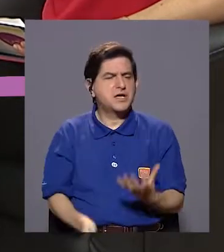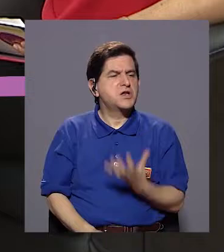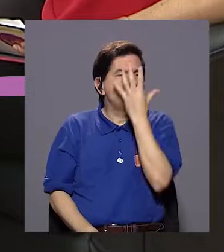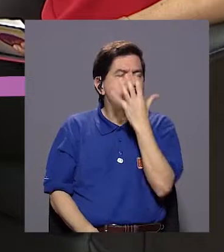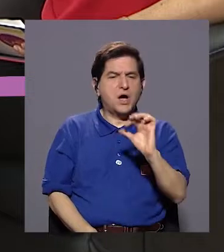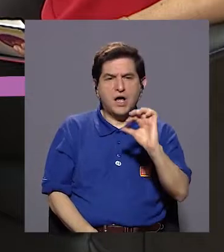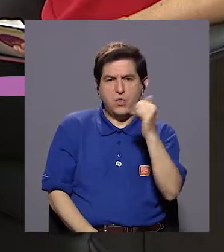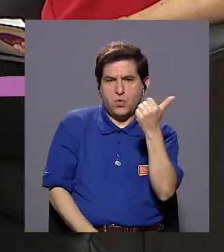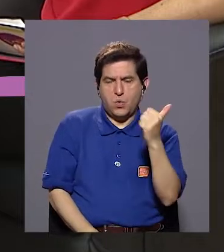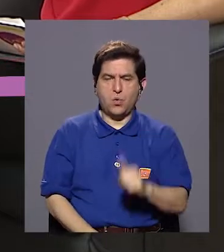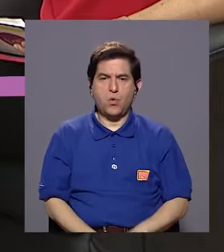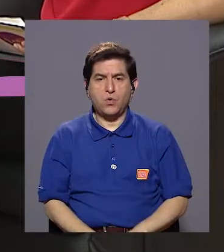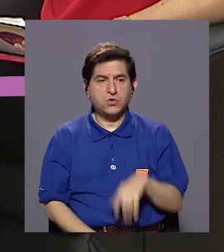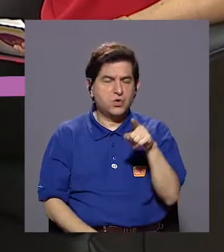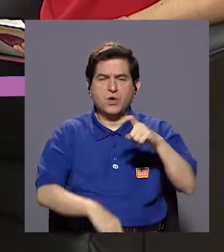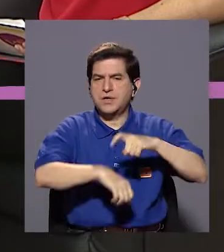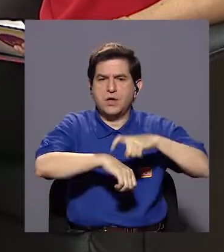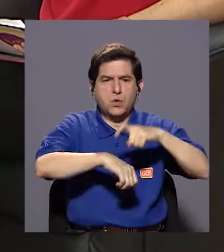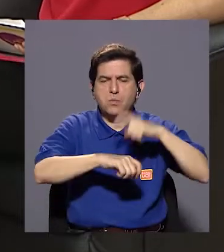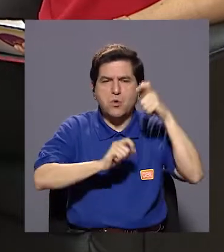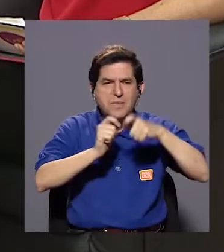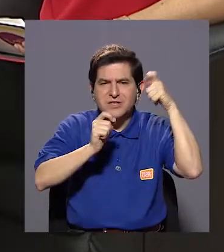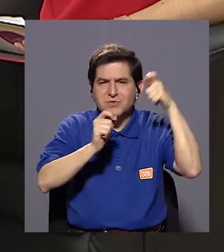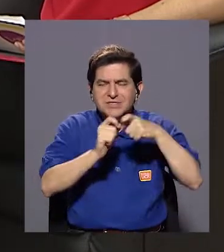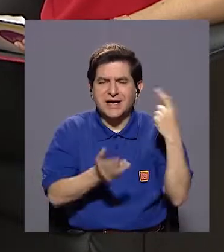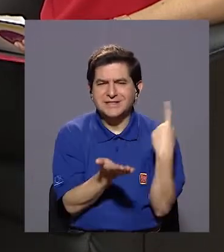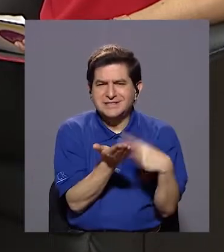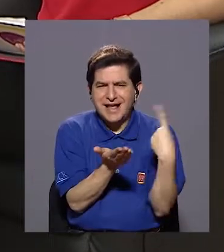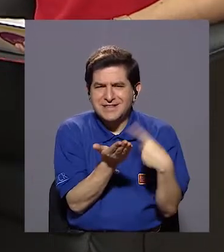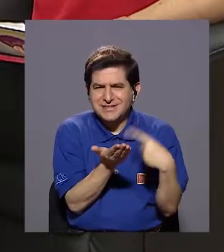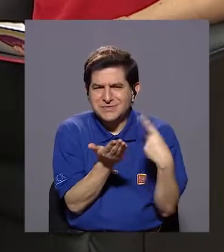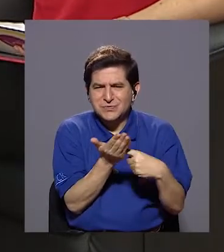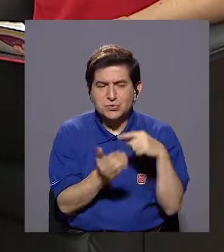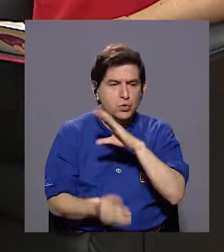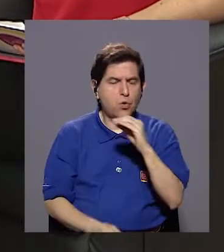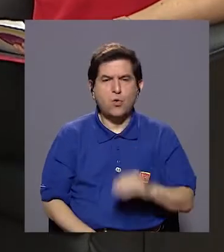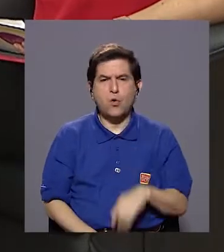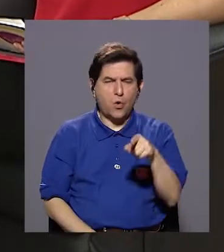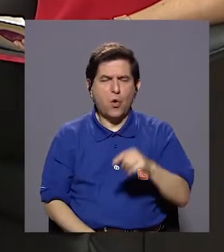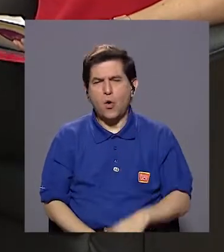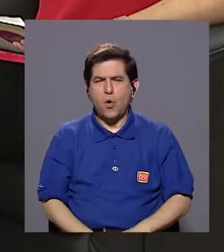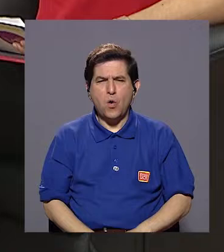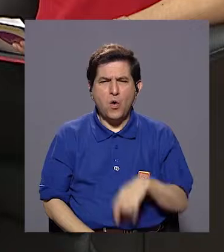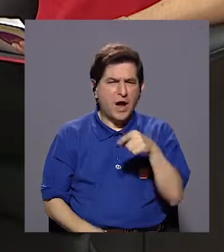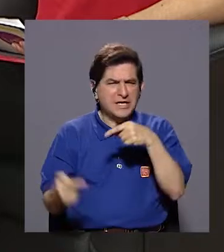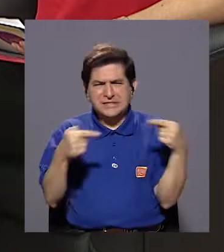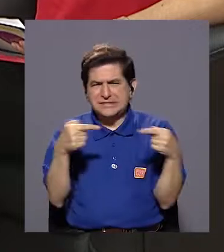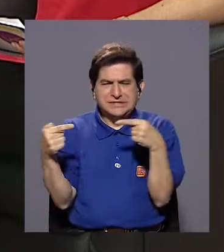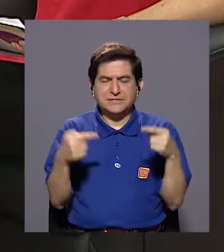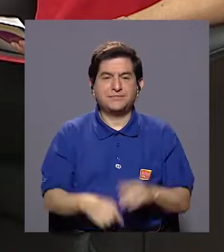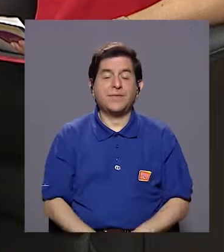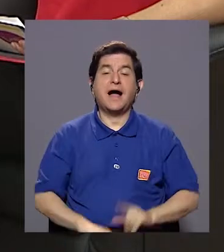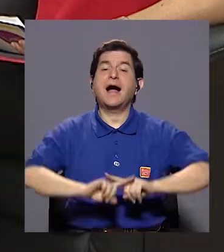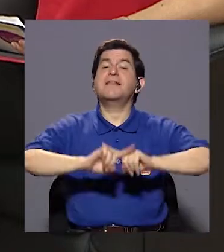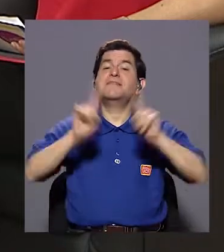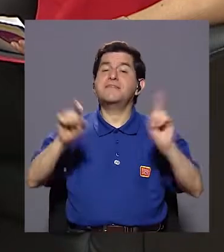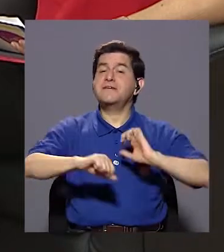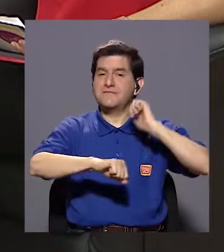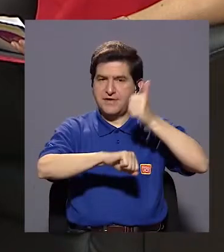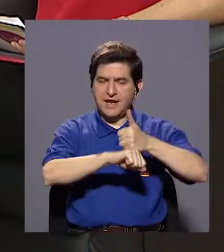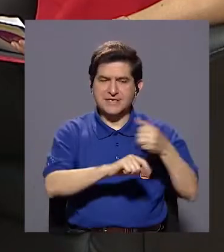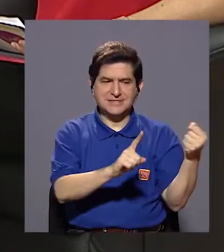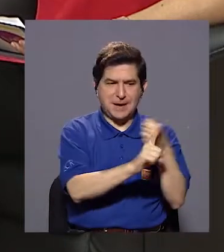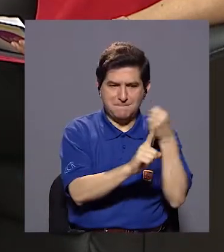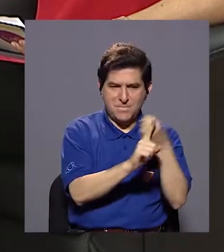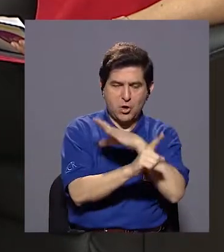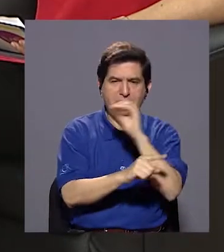con el otro y hay un momento X de discusión o de que se pelearon. Exactamente, entonces ahí tendríamos que hacer una diferencia entre lo que